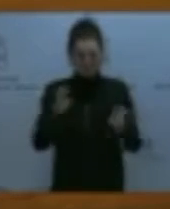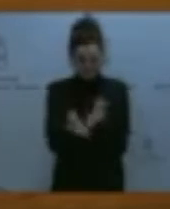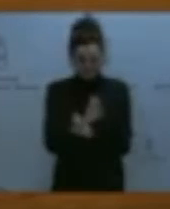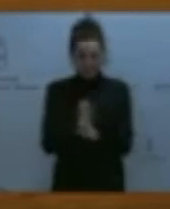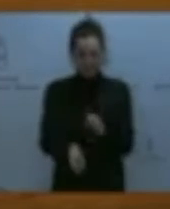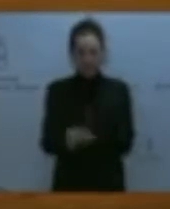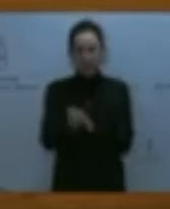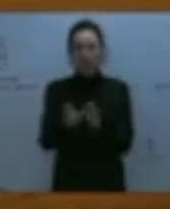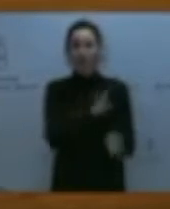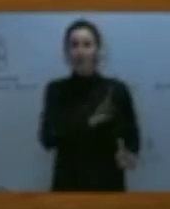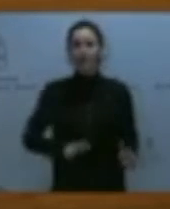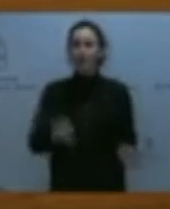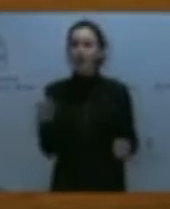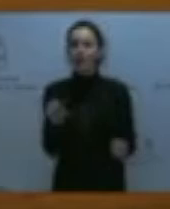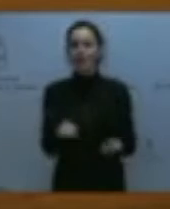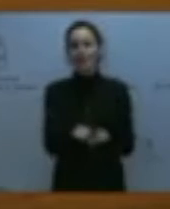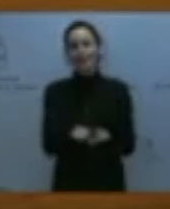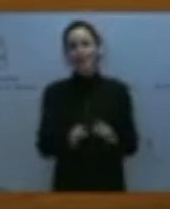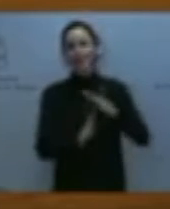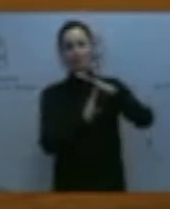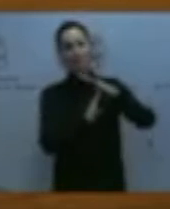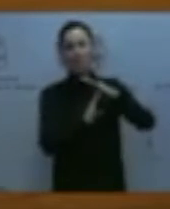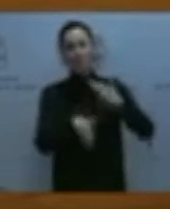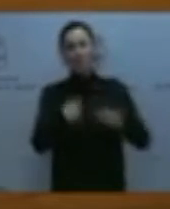mientras tanto deben de tener asignadas unas paradas